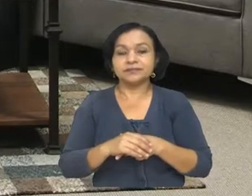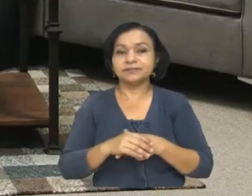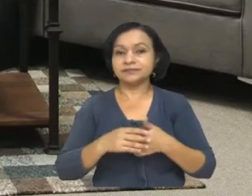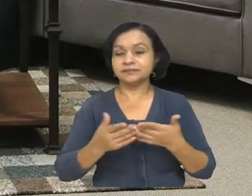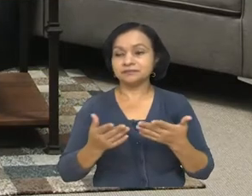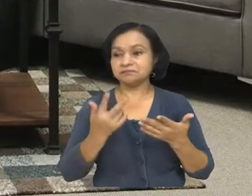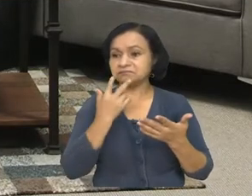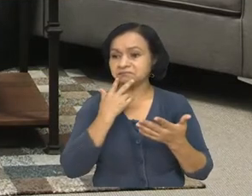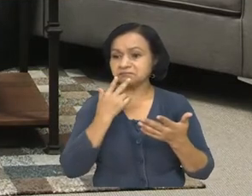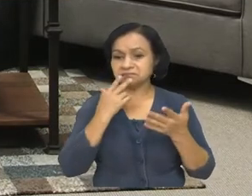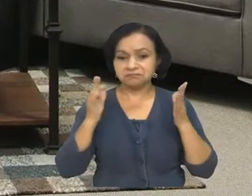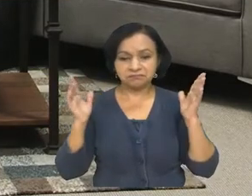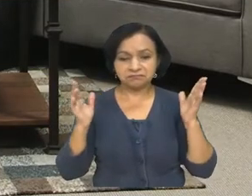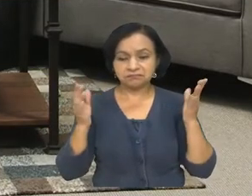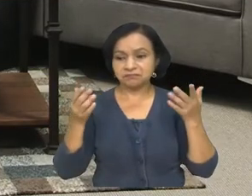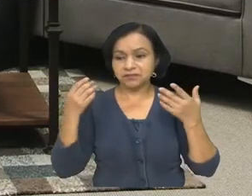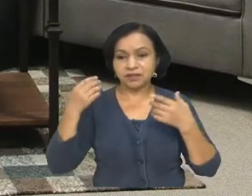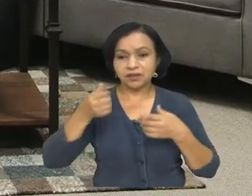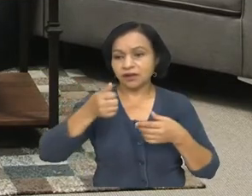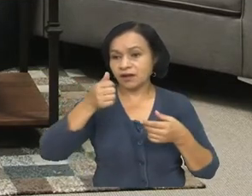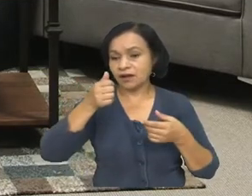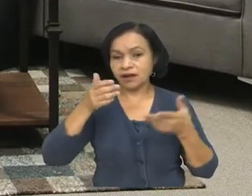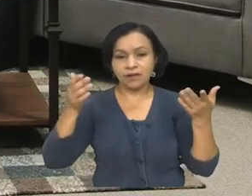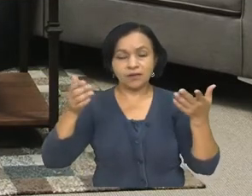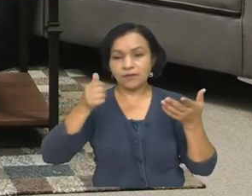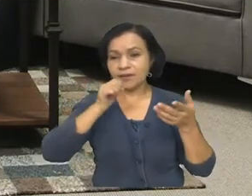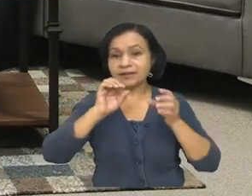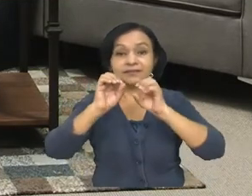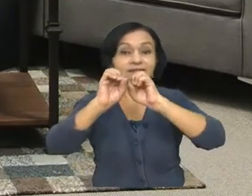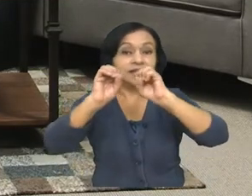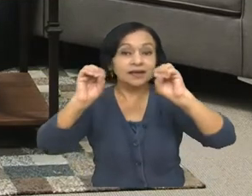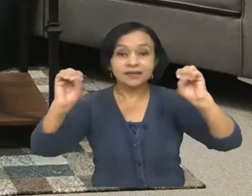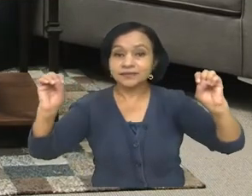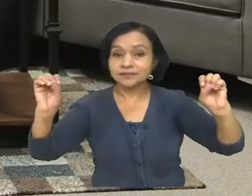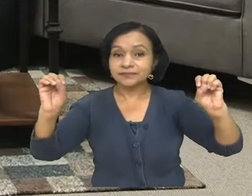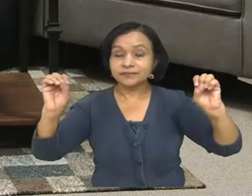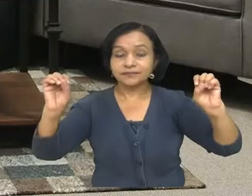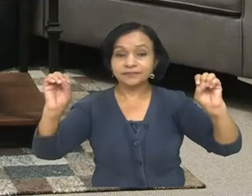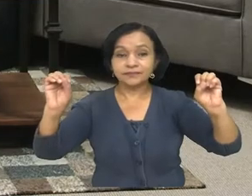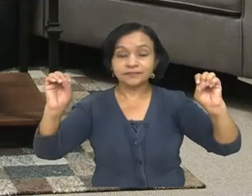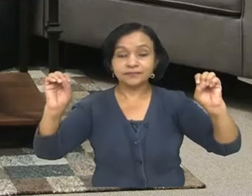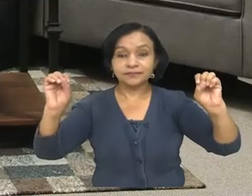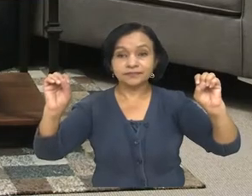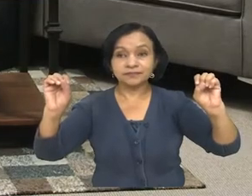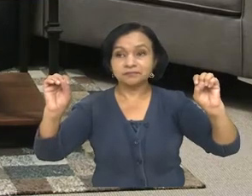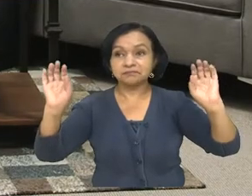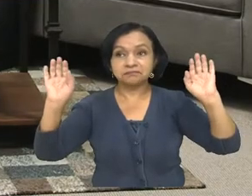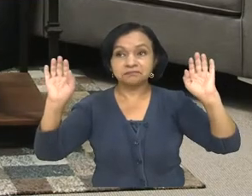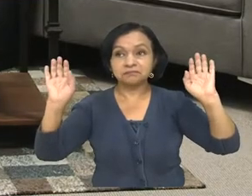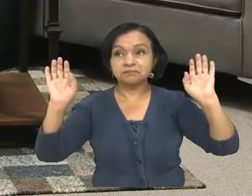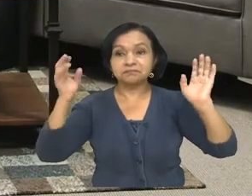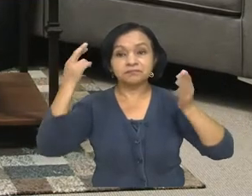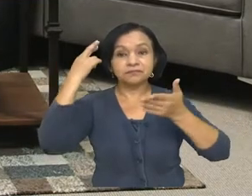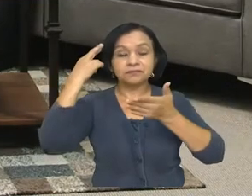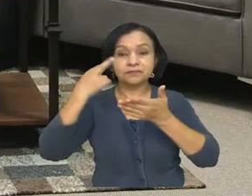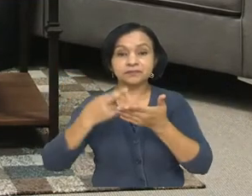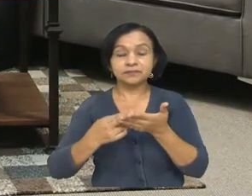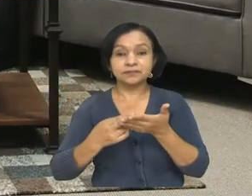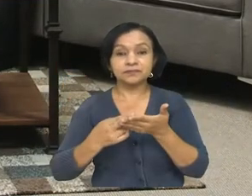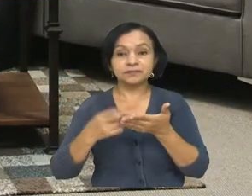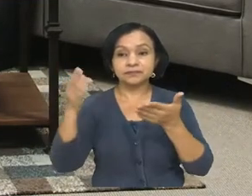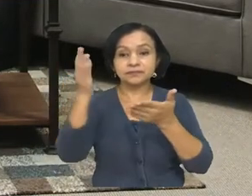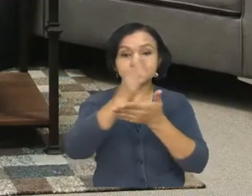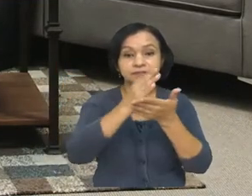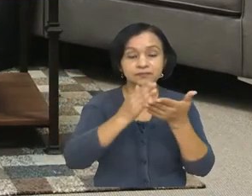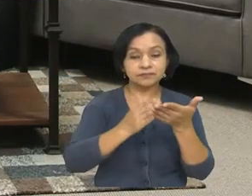andábamos nada de cantinflora, cosas para guardar agua. Pues. Tenían que ir lo más. No, entonces me recuerdo que algunos